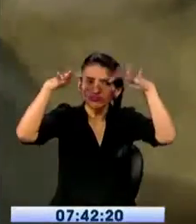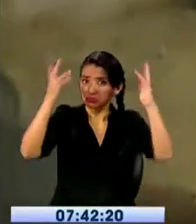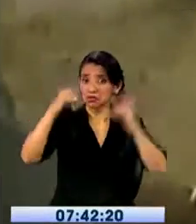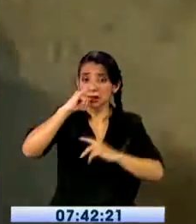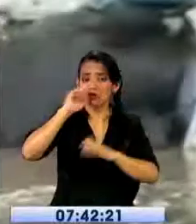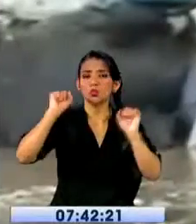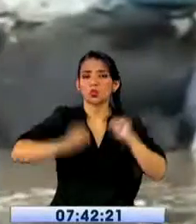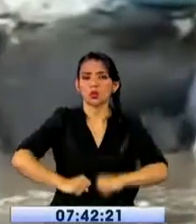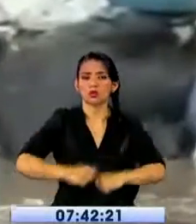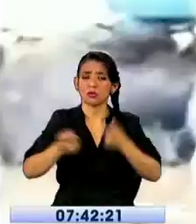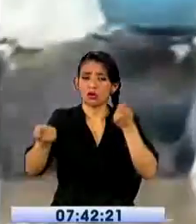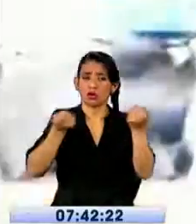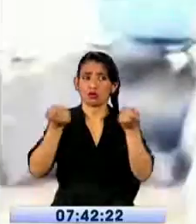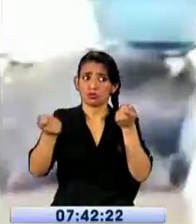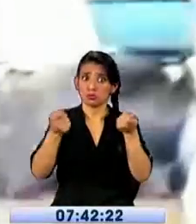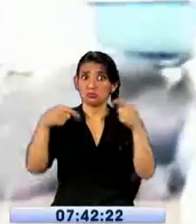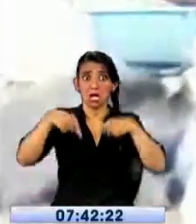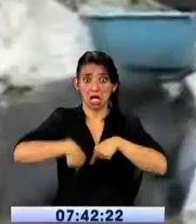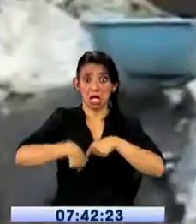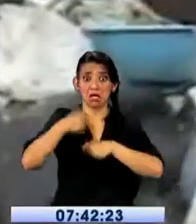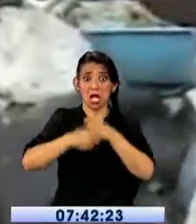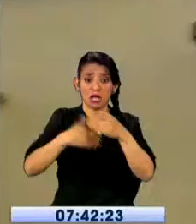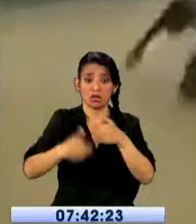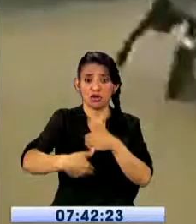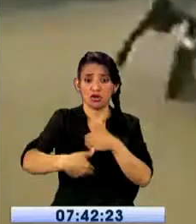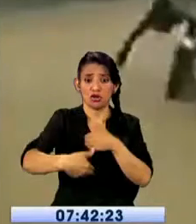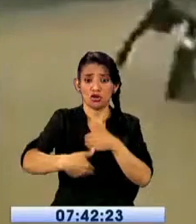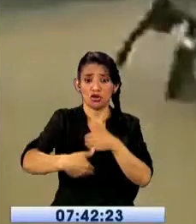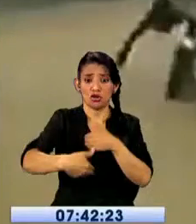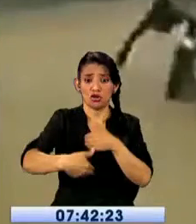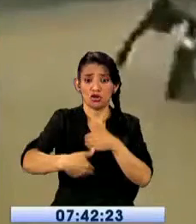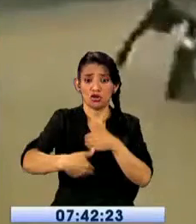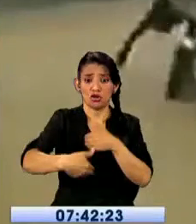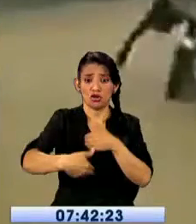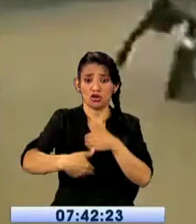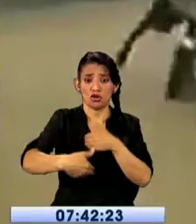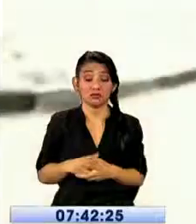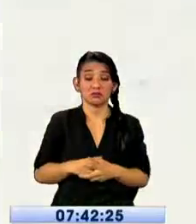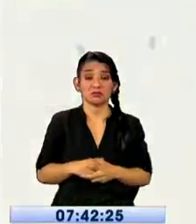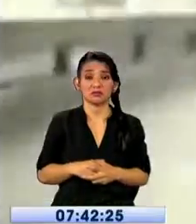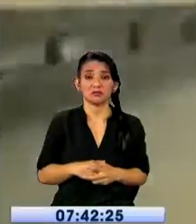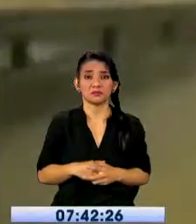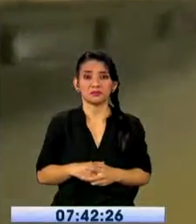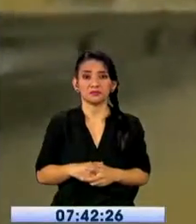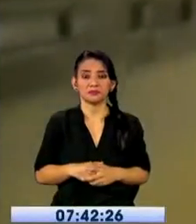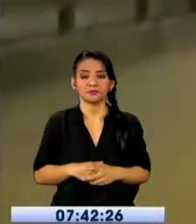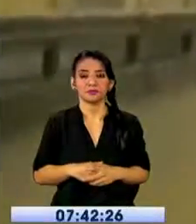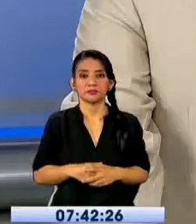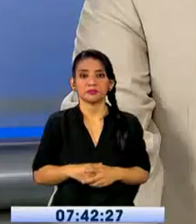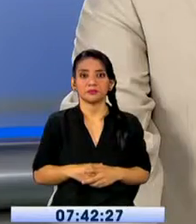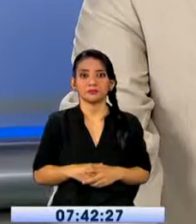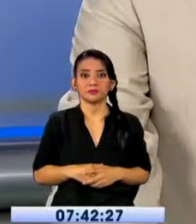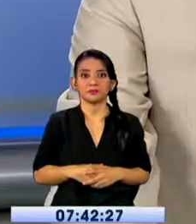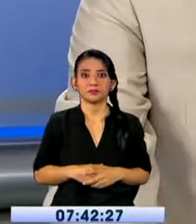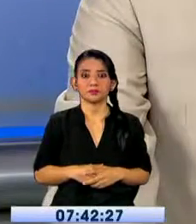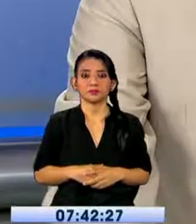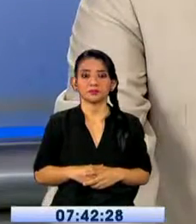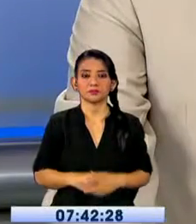se pronostica será uno de los más fuertes en las últimas 6 décadas. Informó que Cristina Herrera.